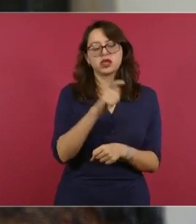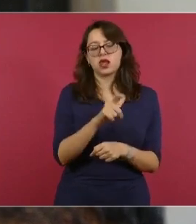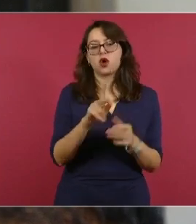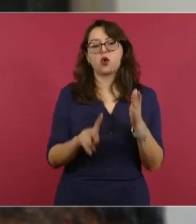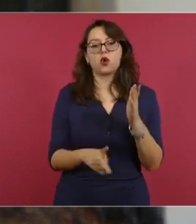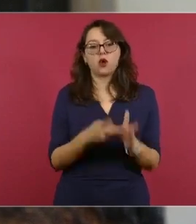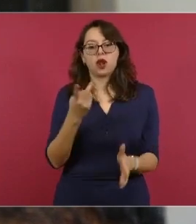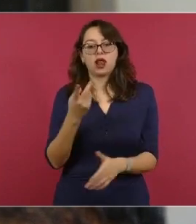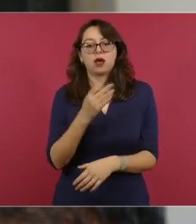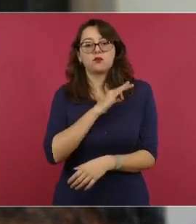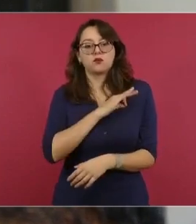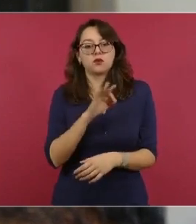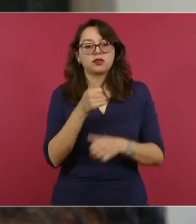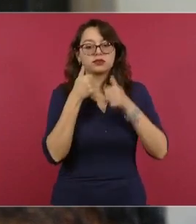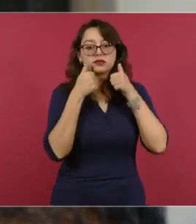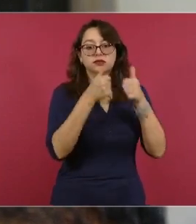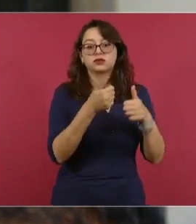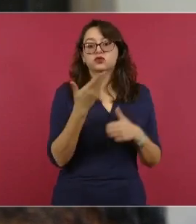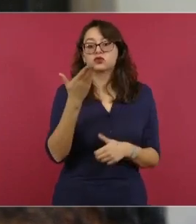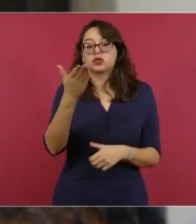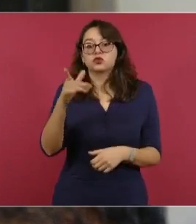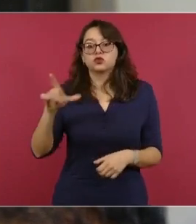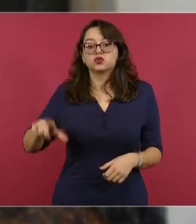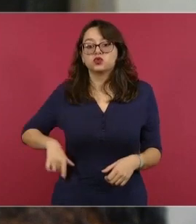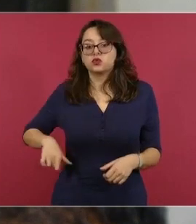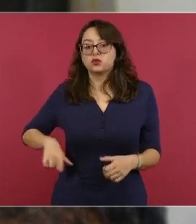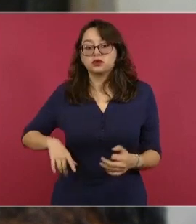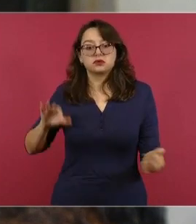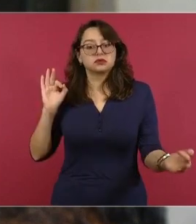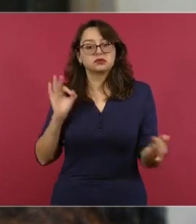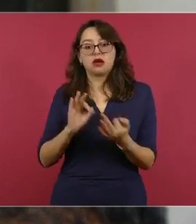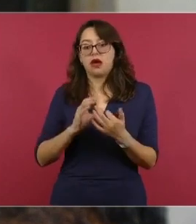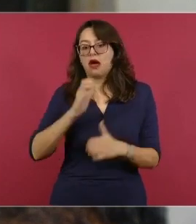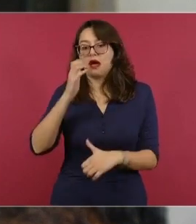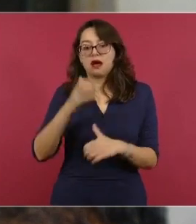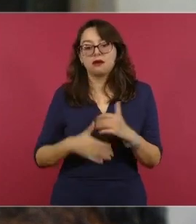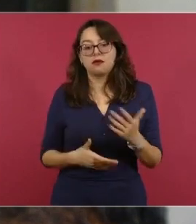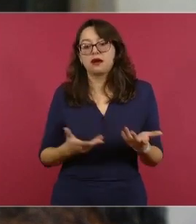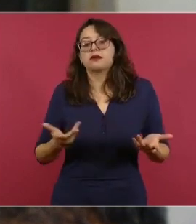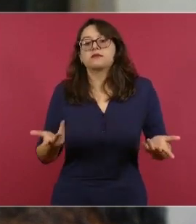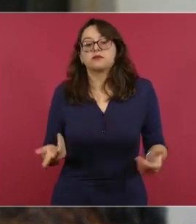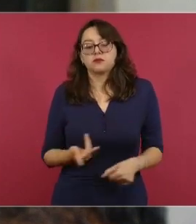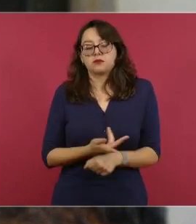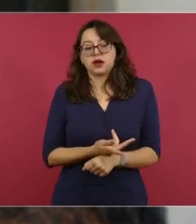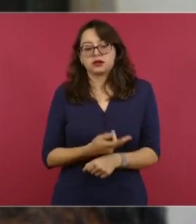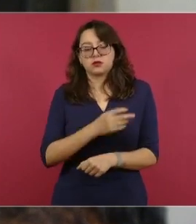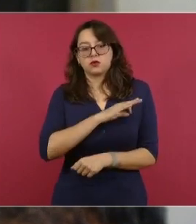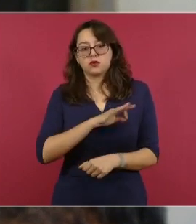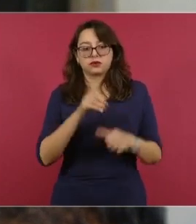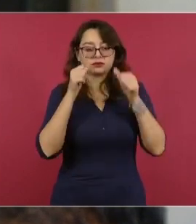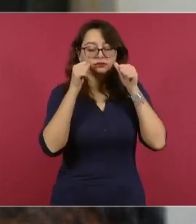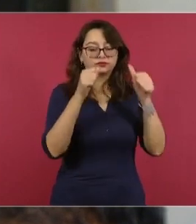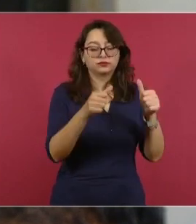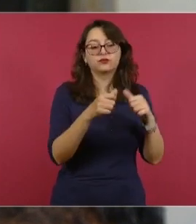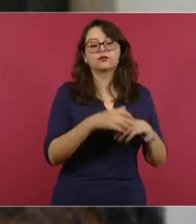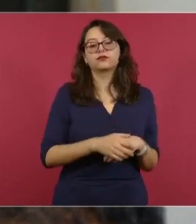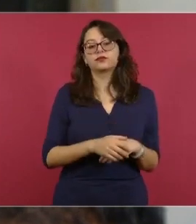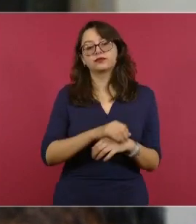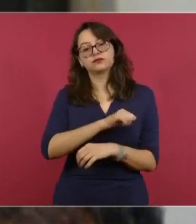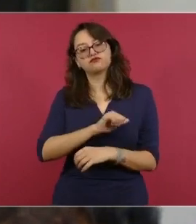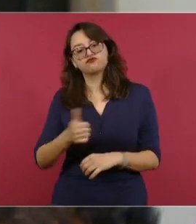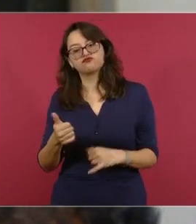se va, su gobierno pues prácticamente se está cerrando. Y por último, presidente, también aquí yo le hice un planteamiento